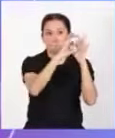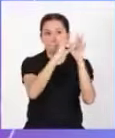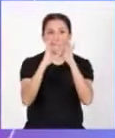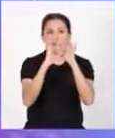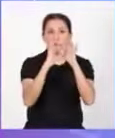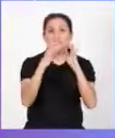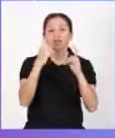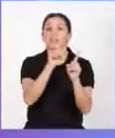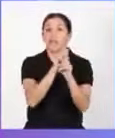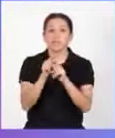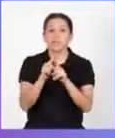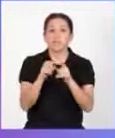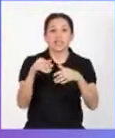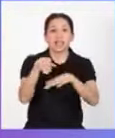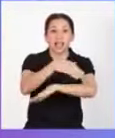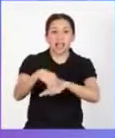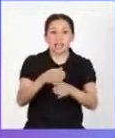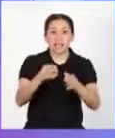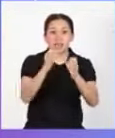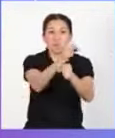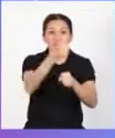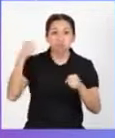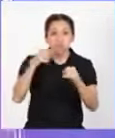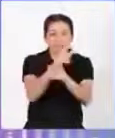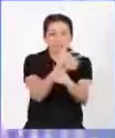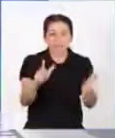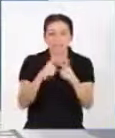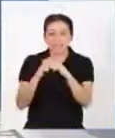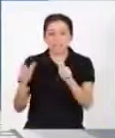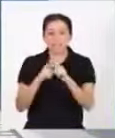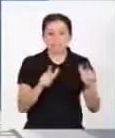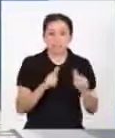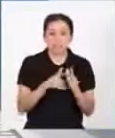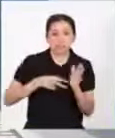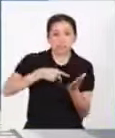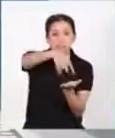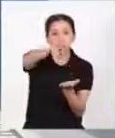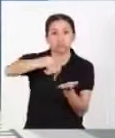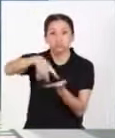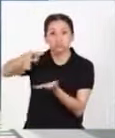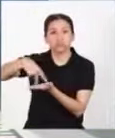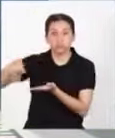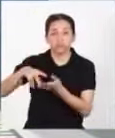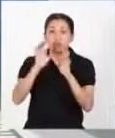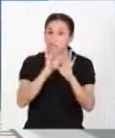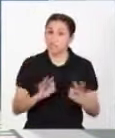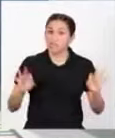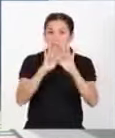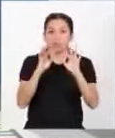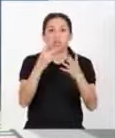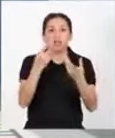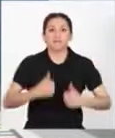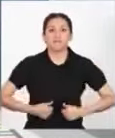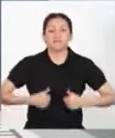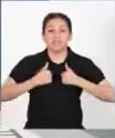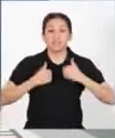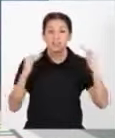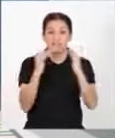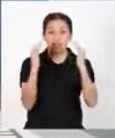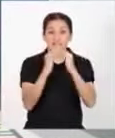de salida ante las emergencias. Debemos vivir en una casa que nos